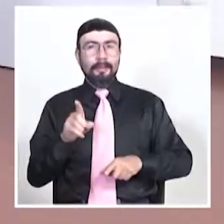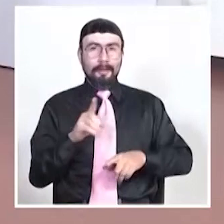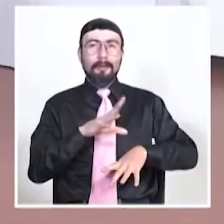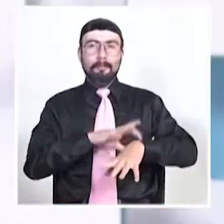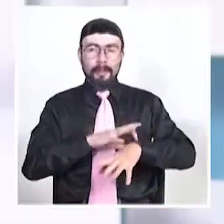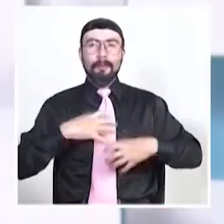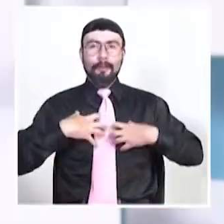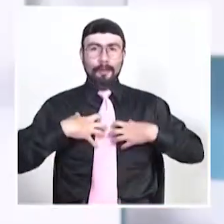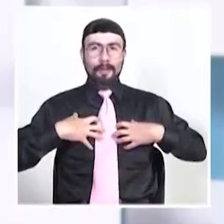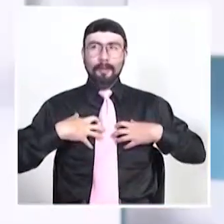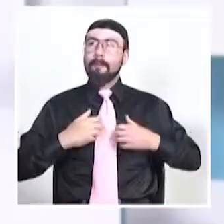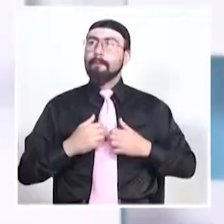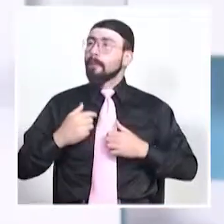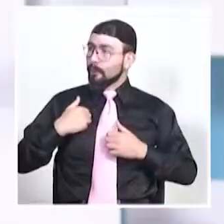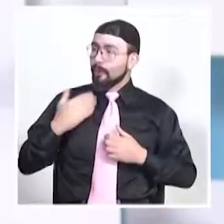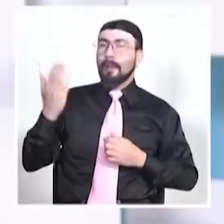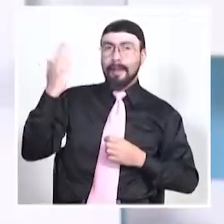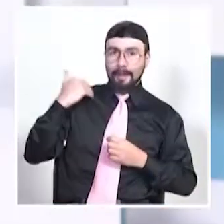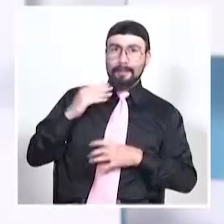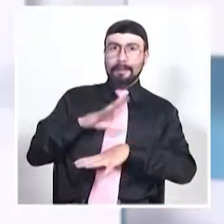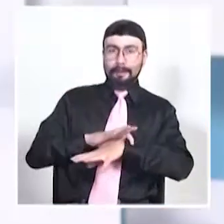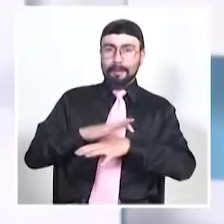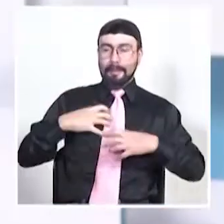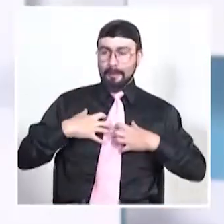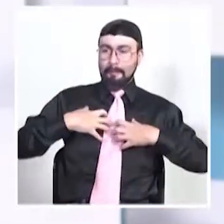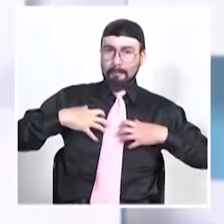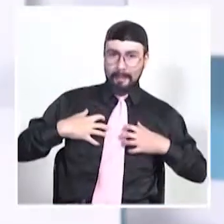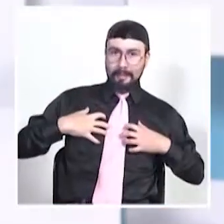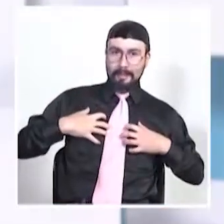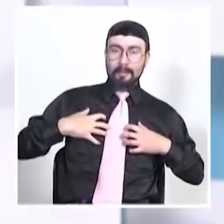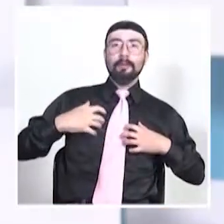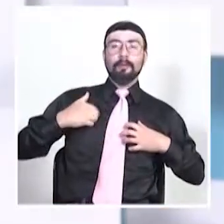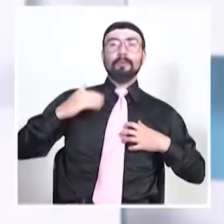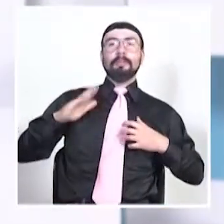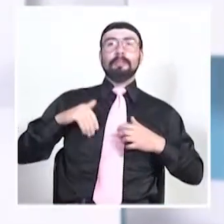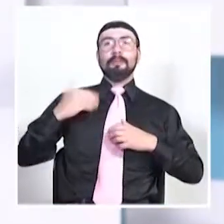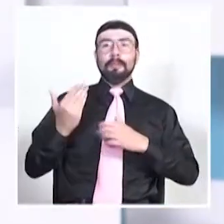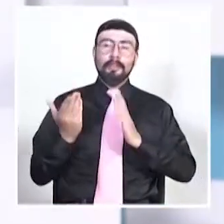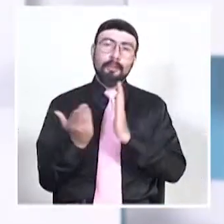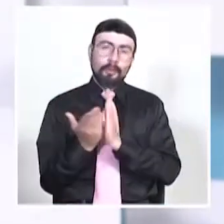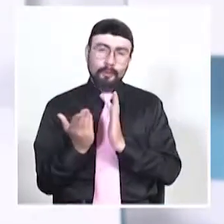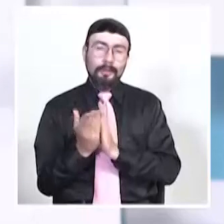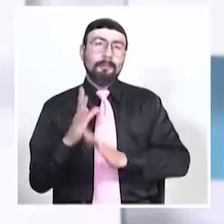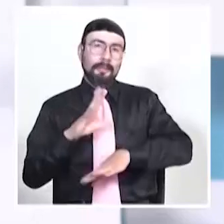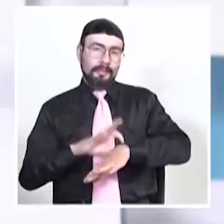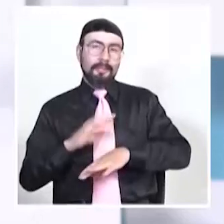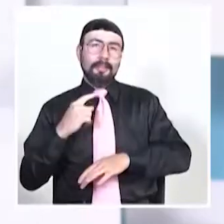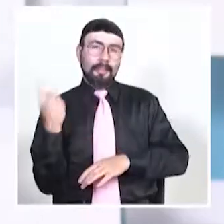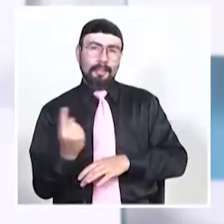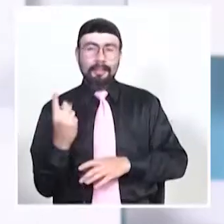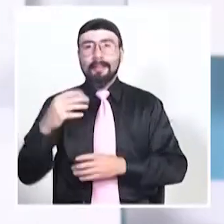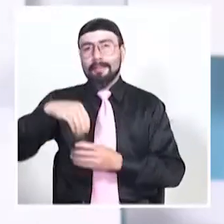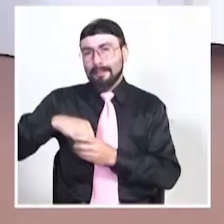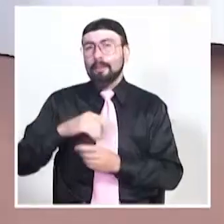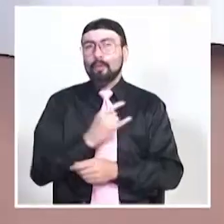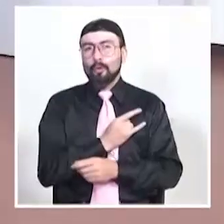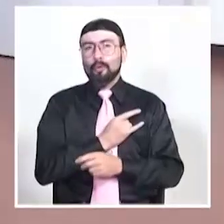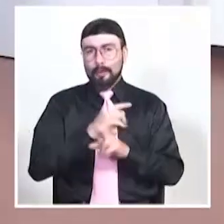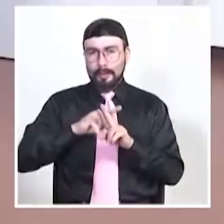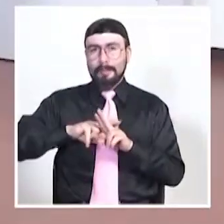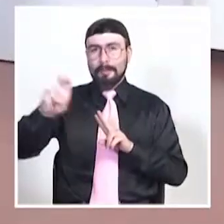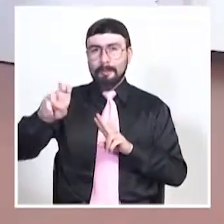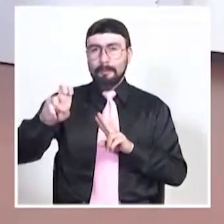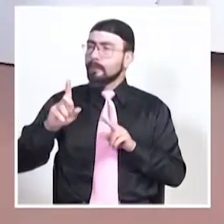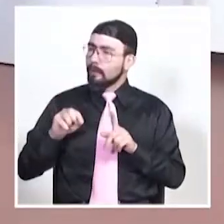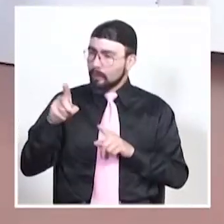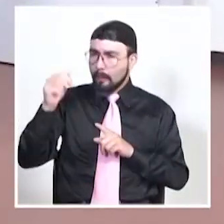¿cierto? Sí, yo primero fui médico veterinario y luego estudié medicina general en la Universidad de Manizales. Qué lindo. ¿Y es